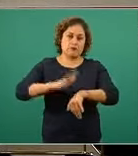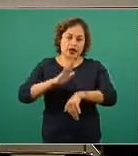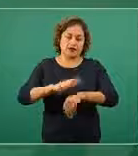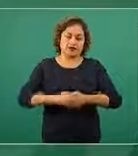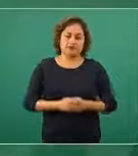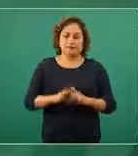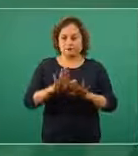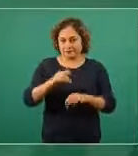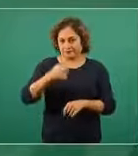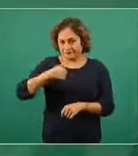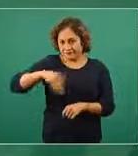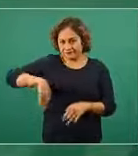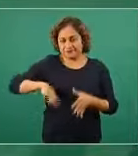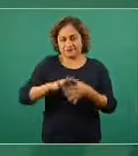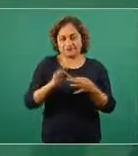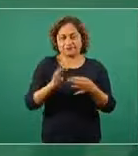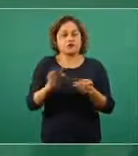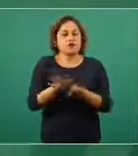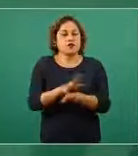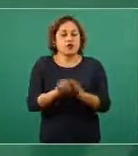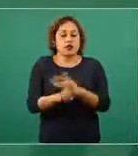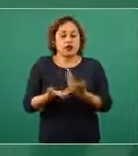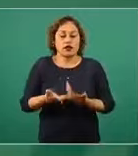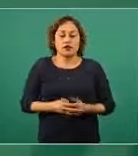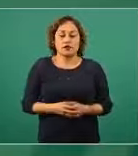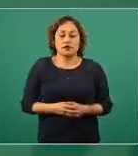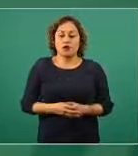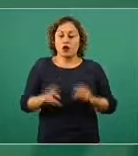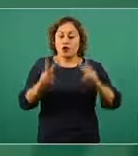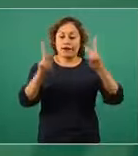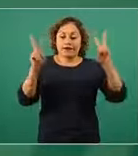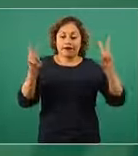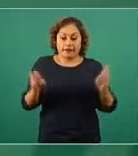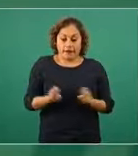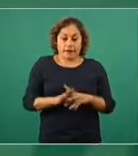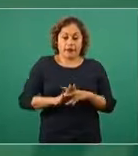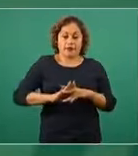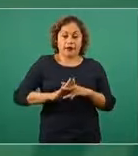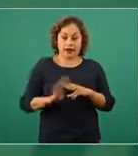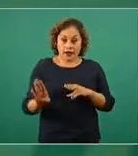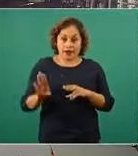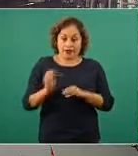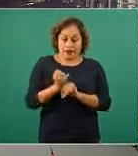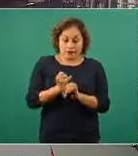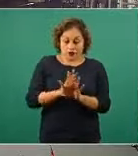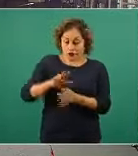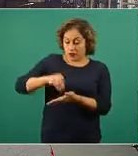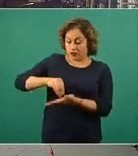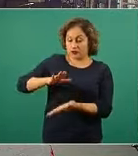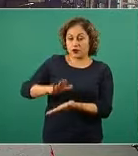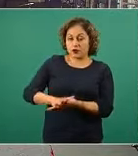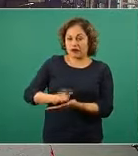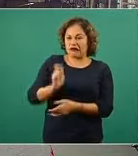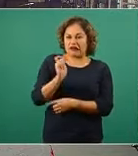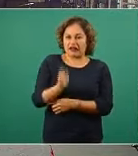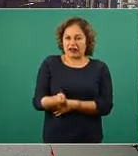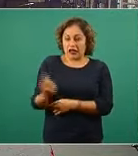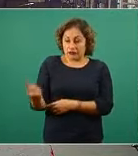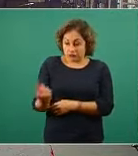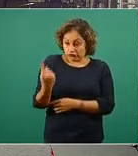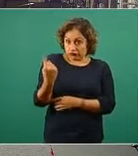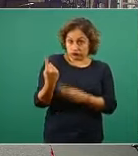cuando nosotros captamos a la variable migrante dentro del sistema, no únicamente estamos hablando del migrante que se encuentra con un